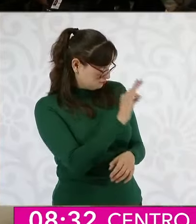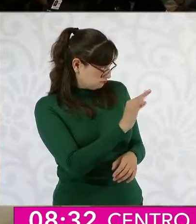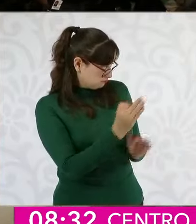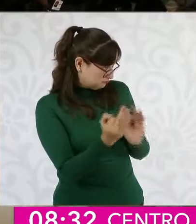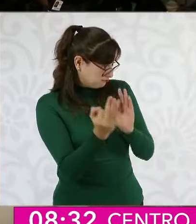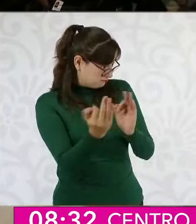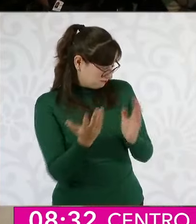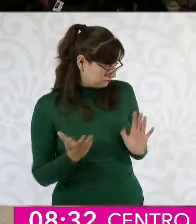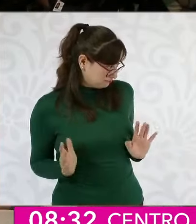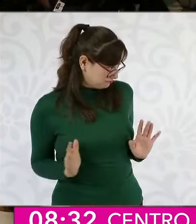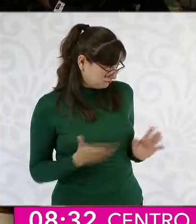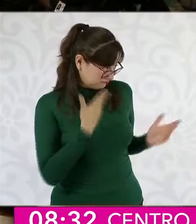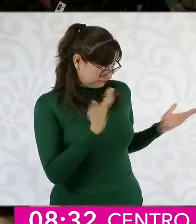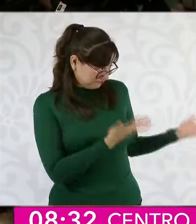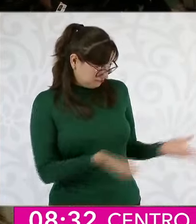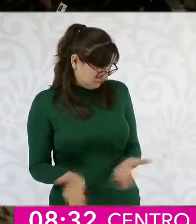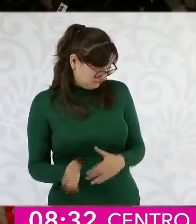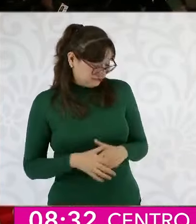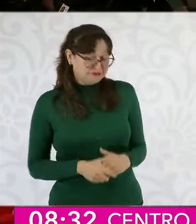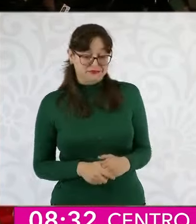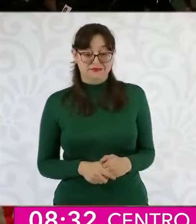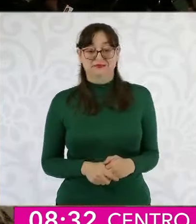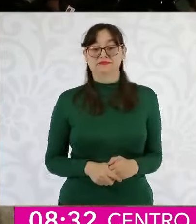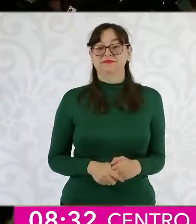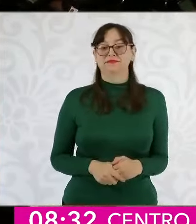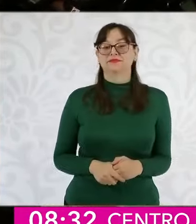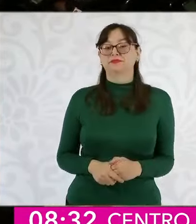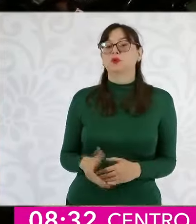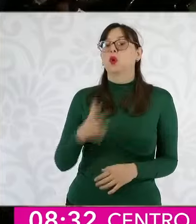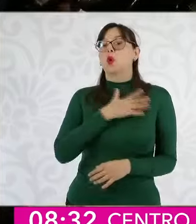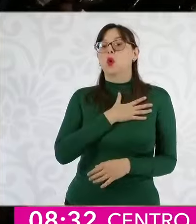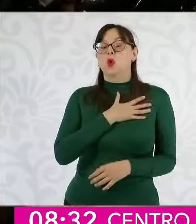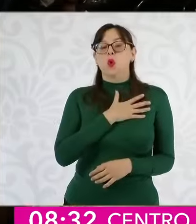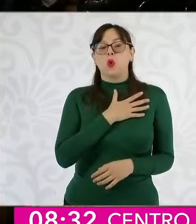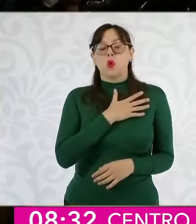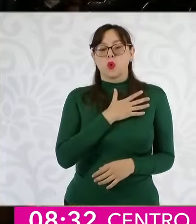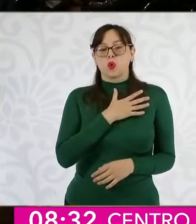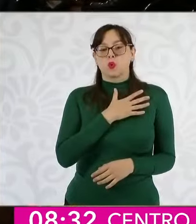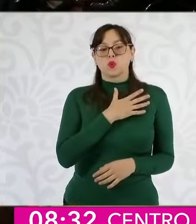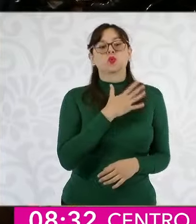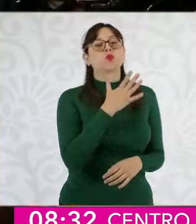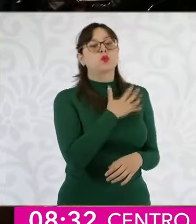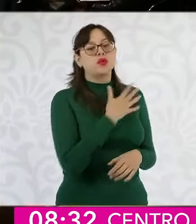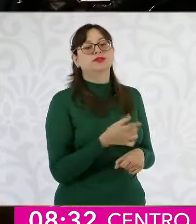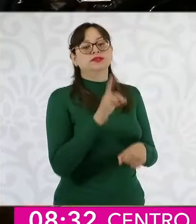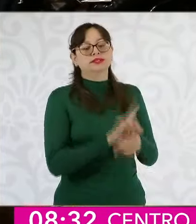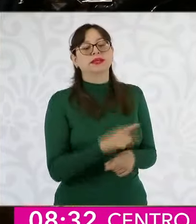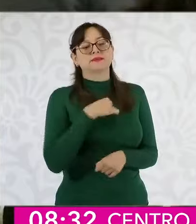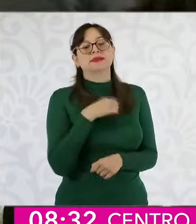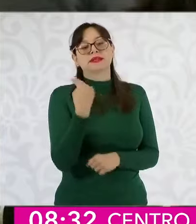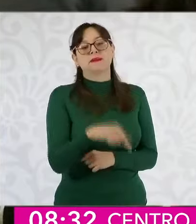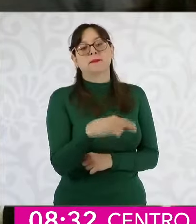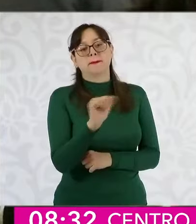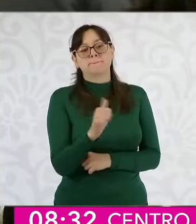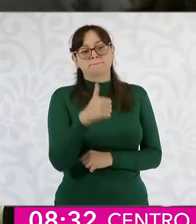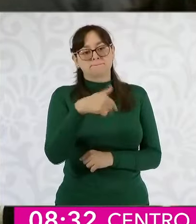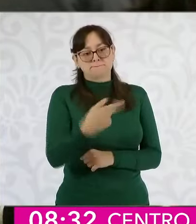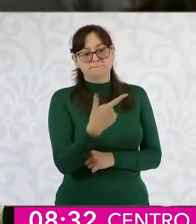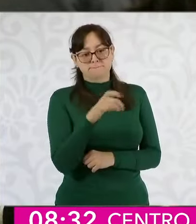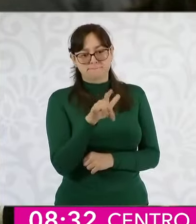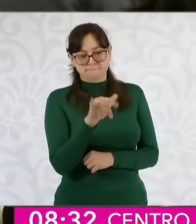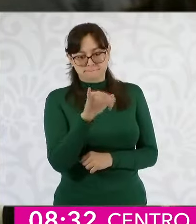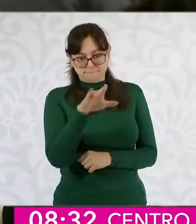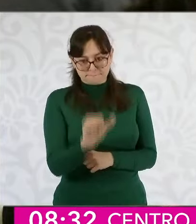bienvenidos, bienvenidas. Presidenta, buenos días. Angélica Guerrero, del financiero Bloomberg. Menciona que esperara